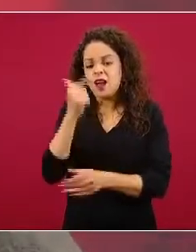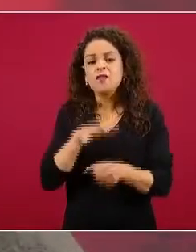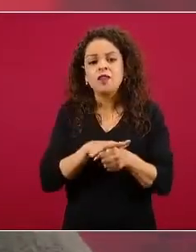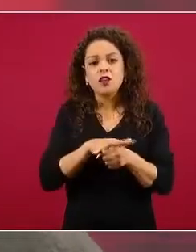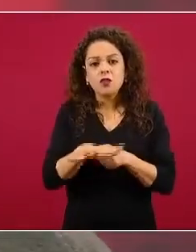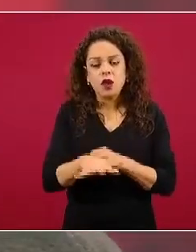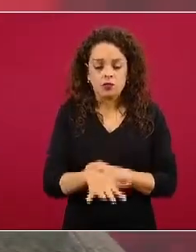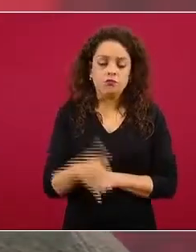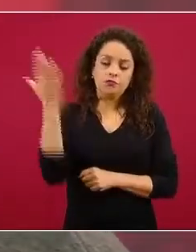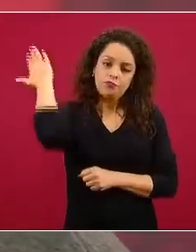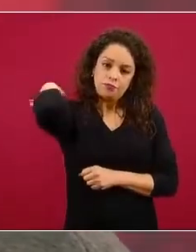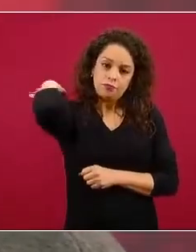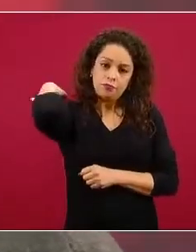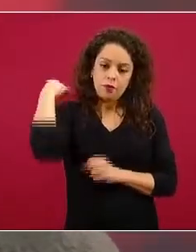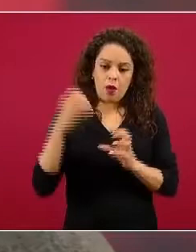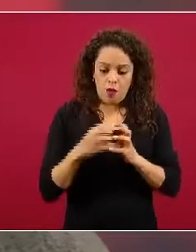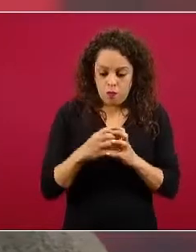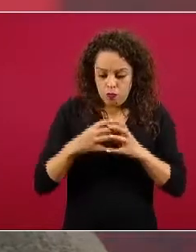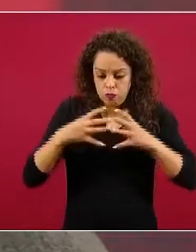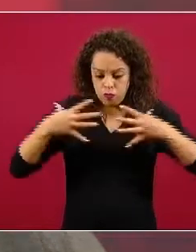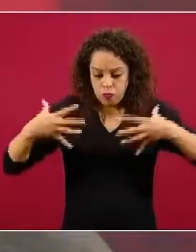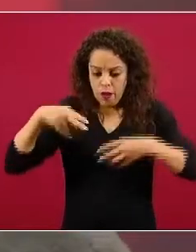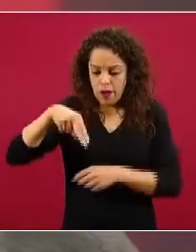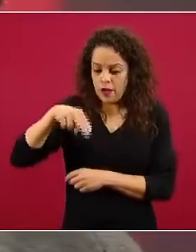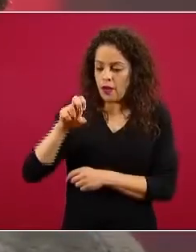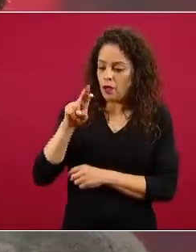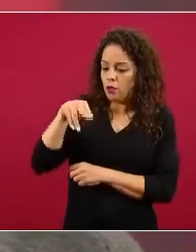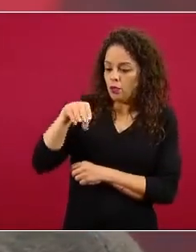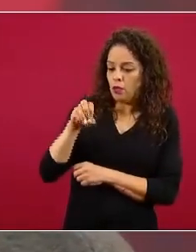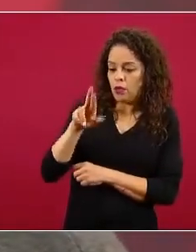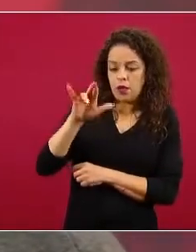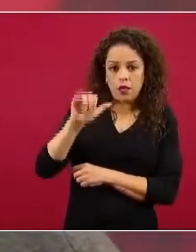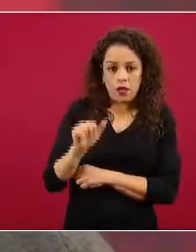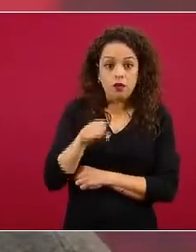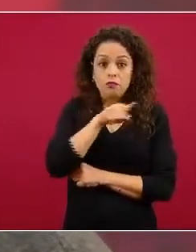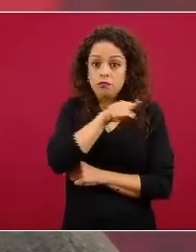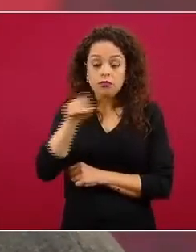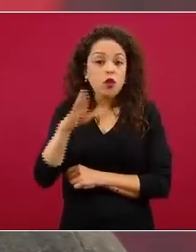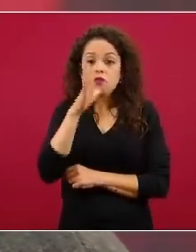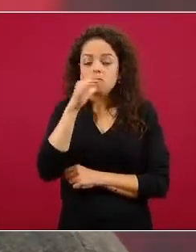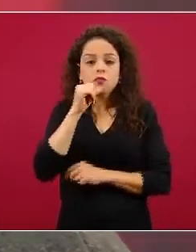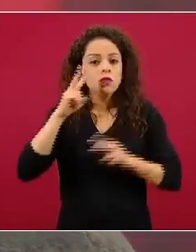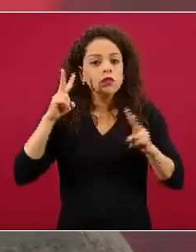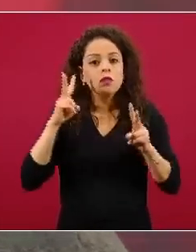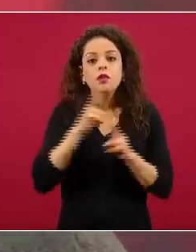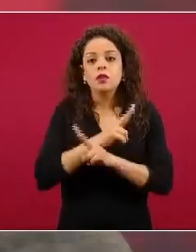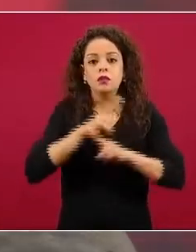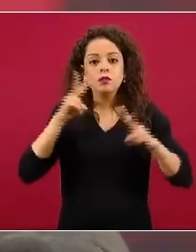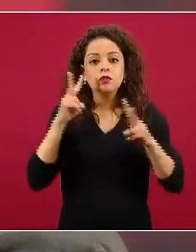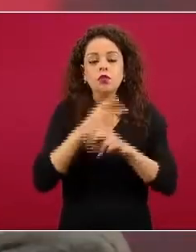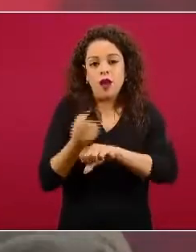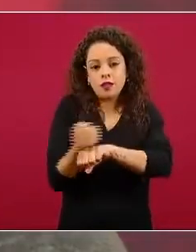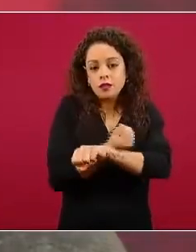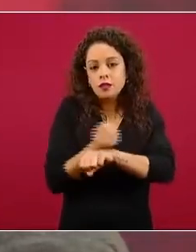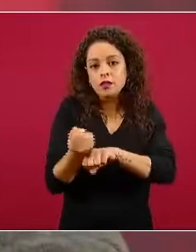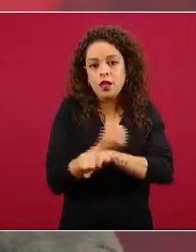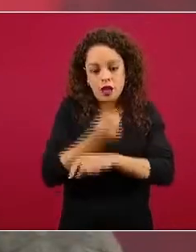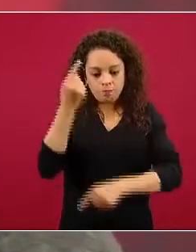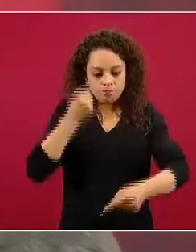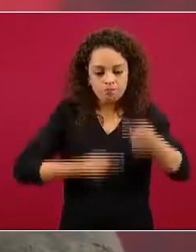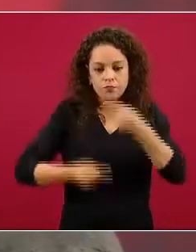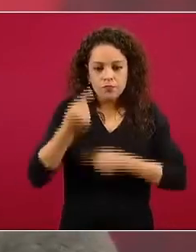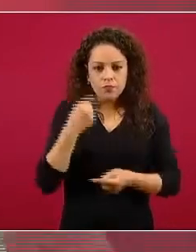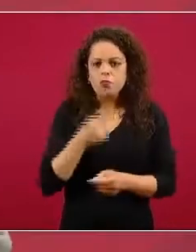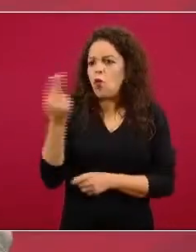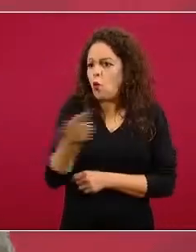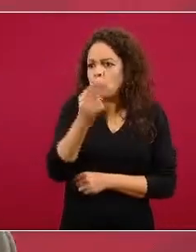una neumonía, es inflamación de los pulmones. Esto lleva a que usted no pueda oxigenar la sangre, usted o un familiar o un amigo o